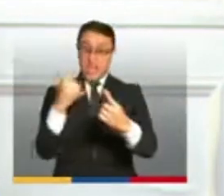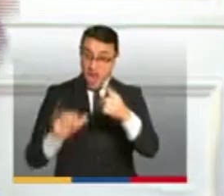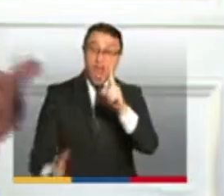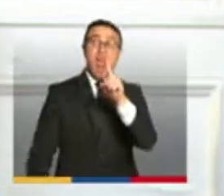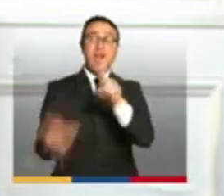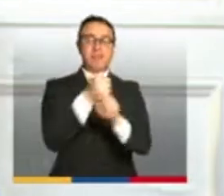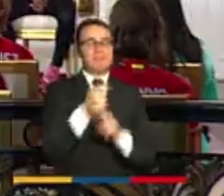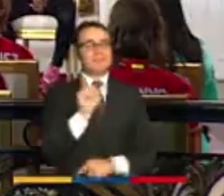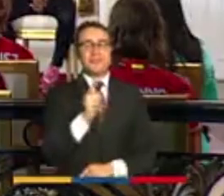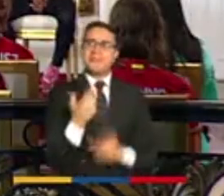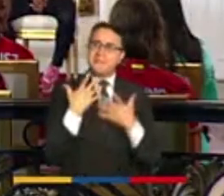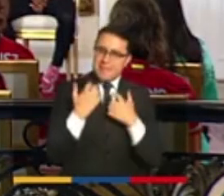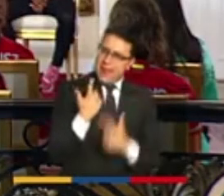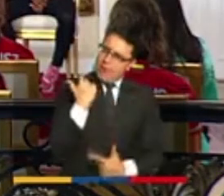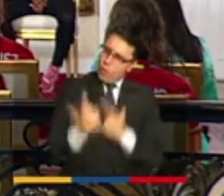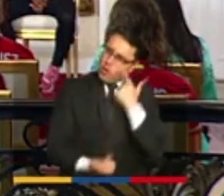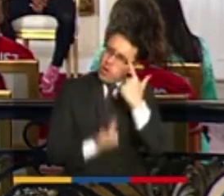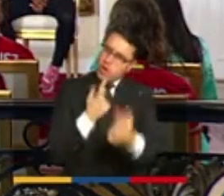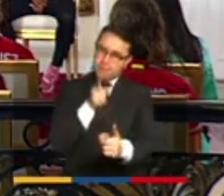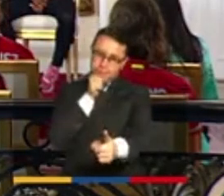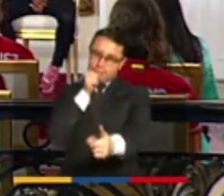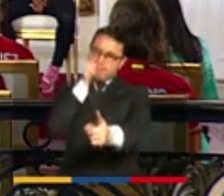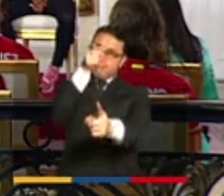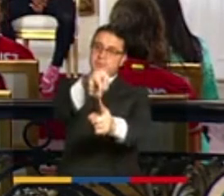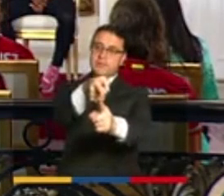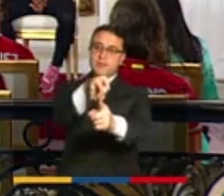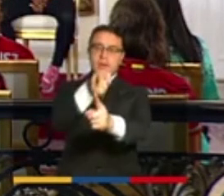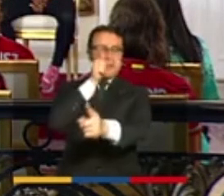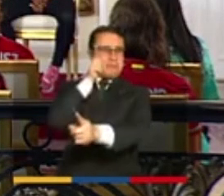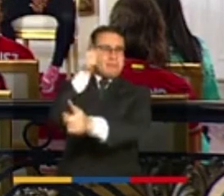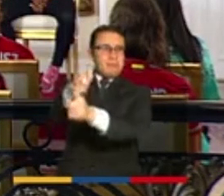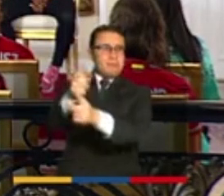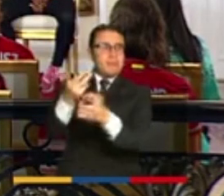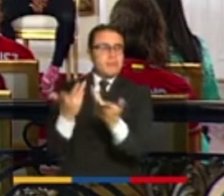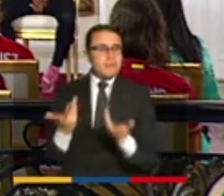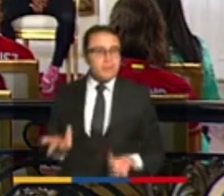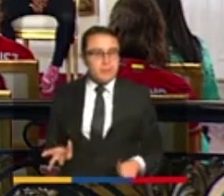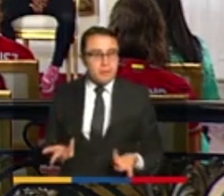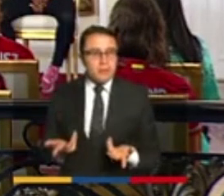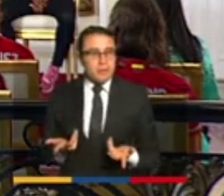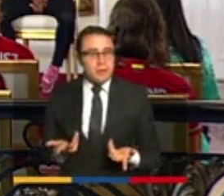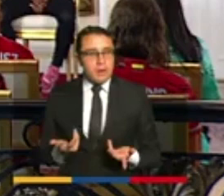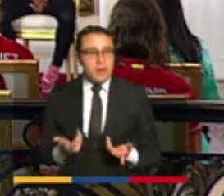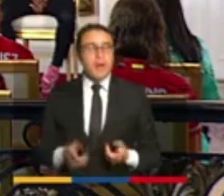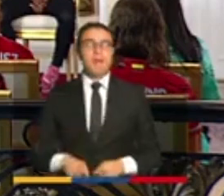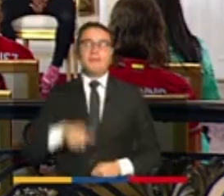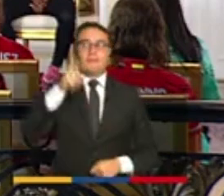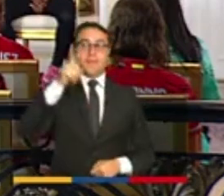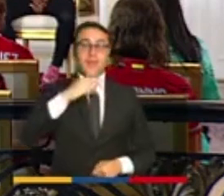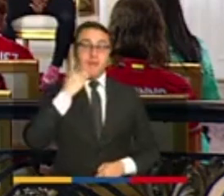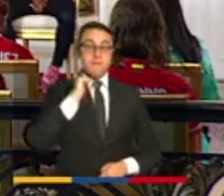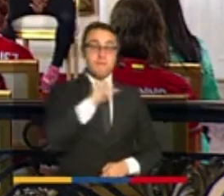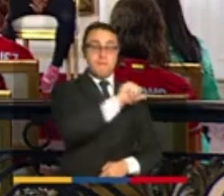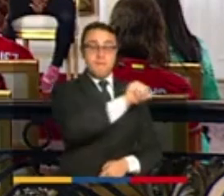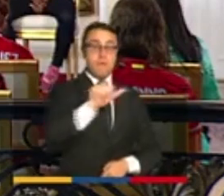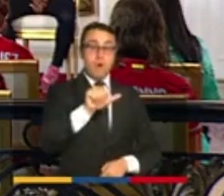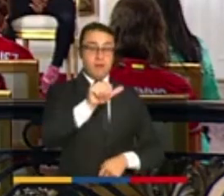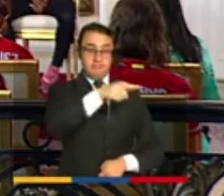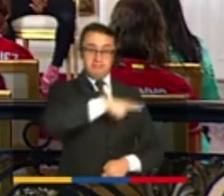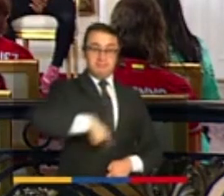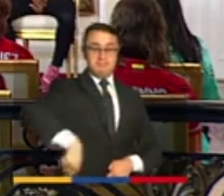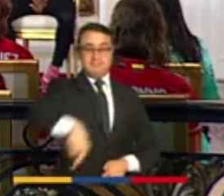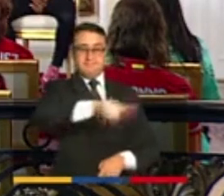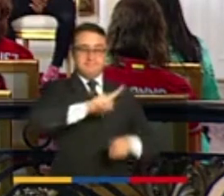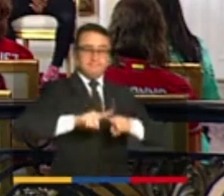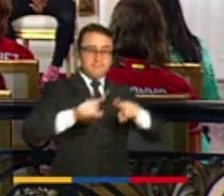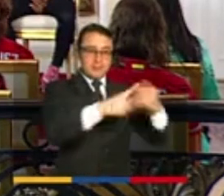también una lucha que tiene que ver con la movilización del género femenino en todos los